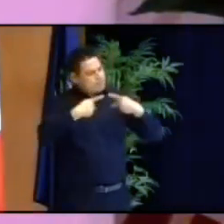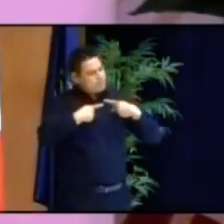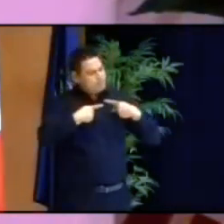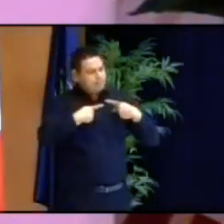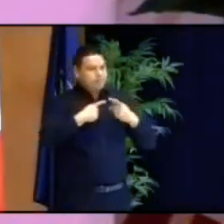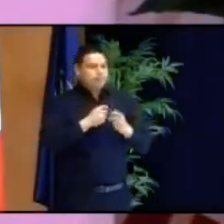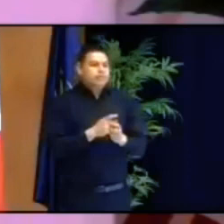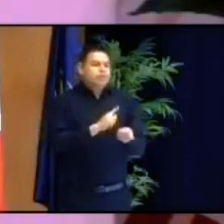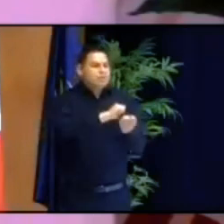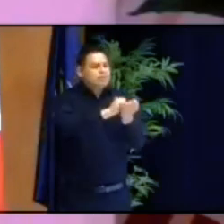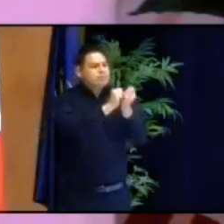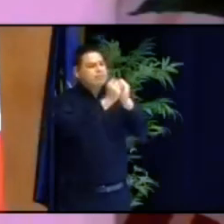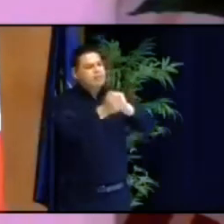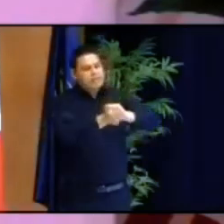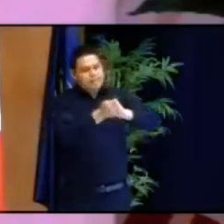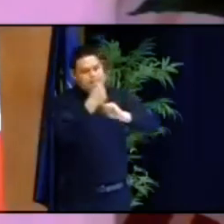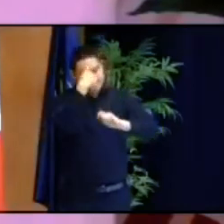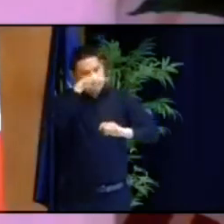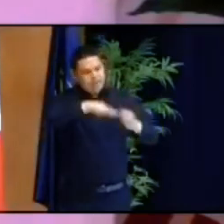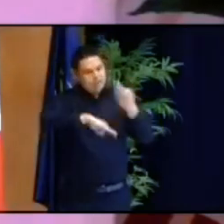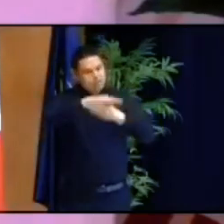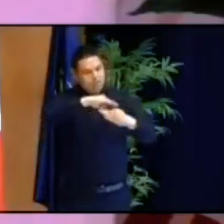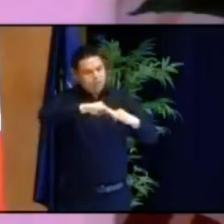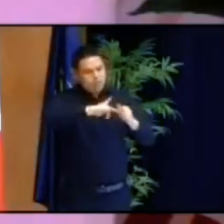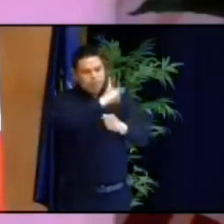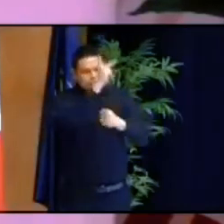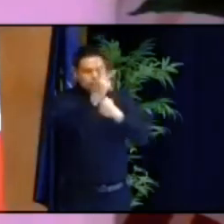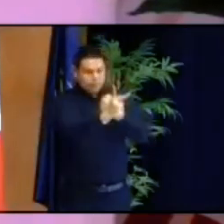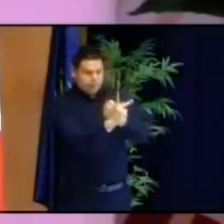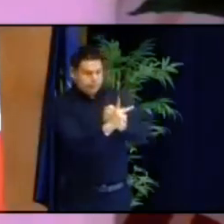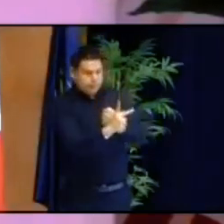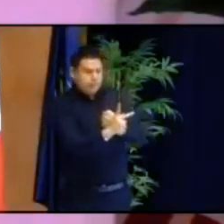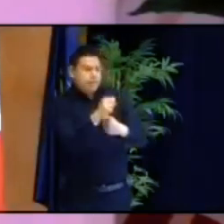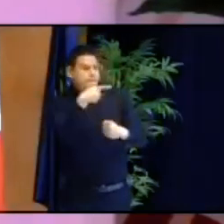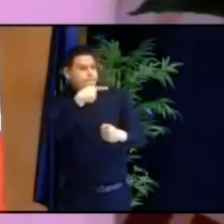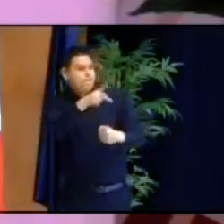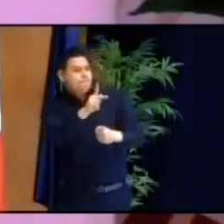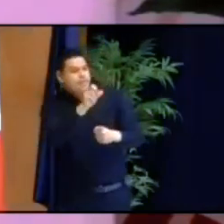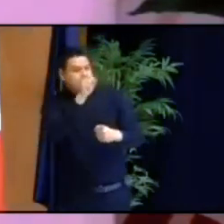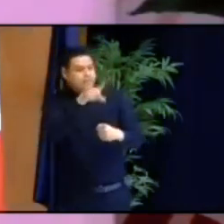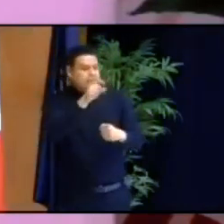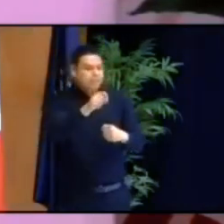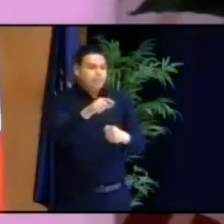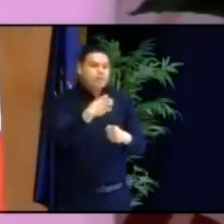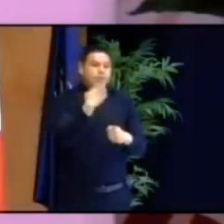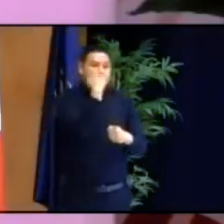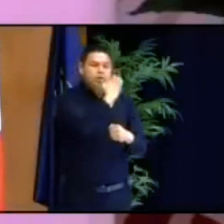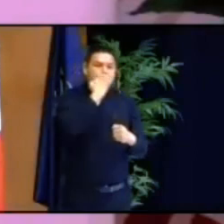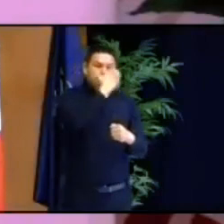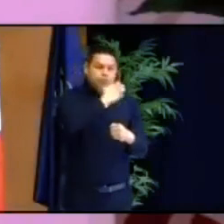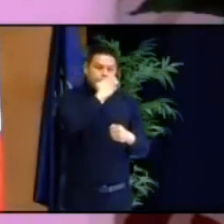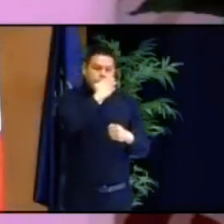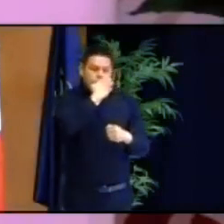de transformación para las naciones. Pero además solo la damos para escuela pública,